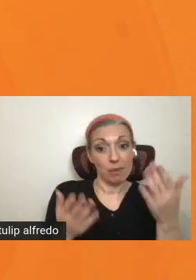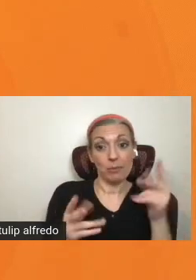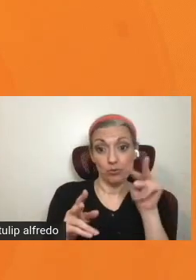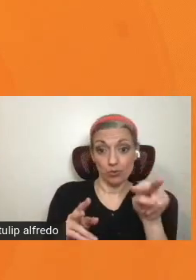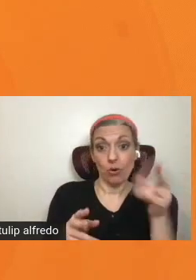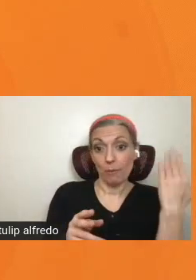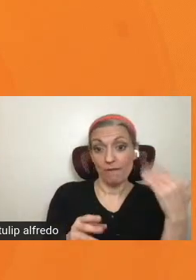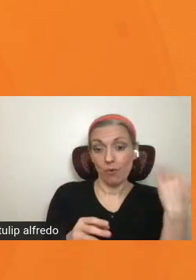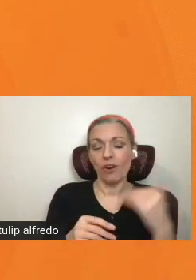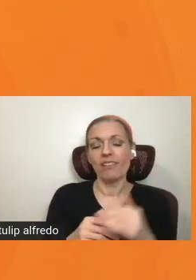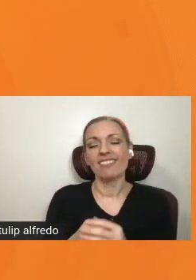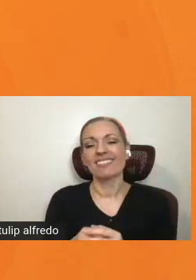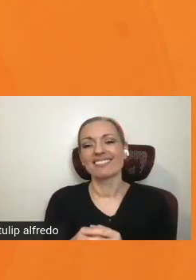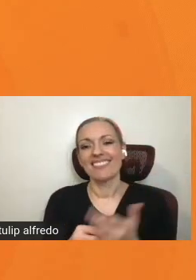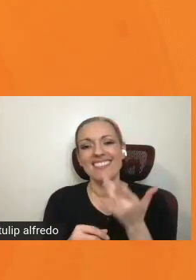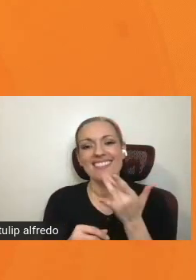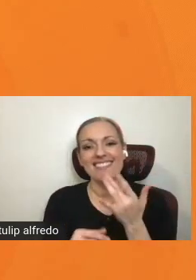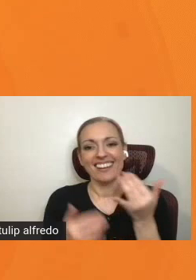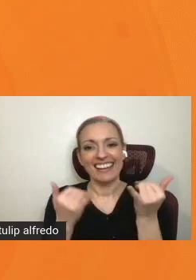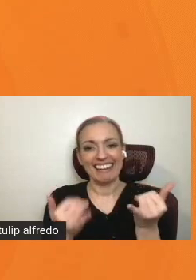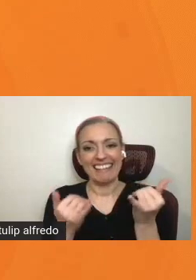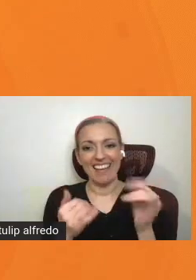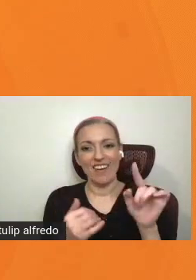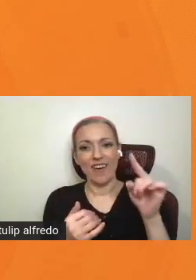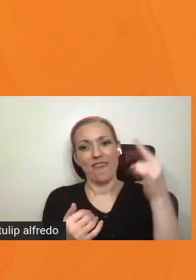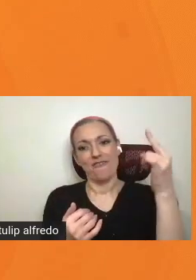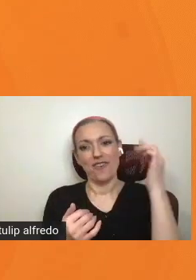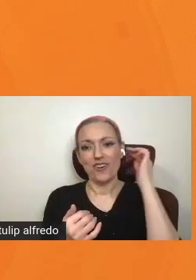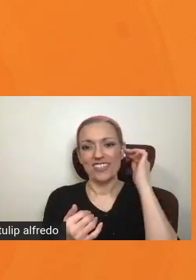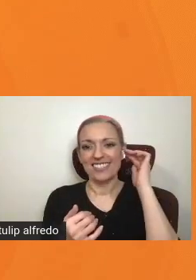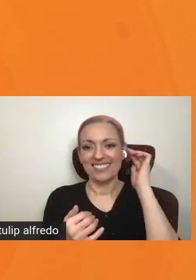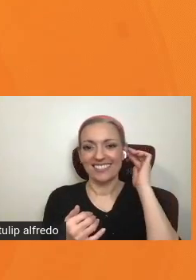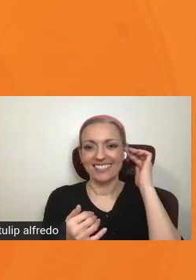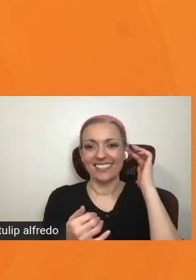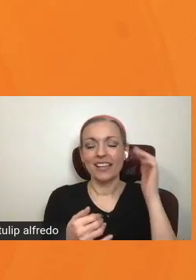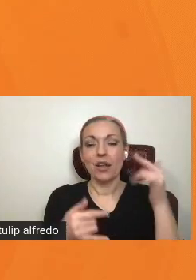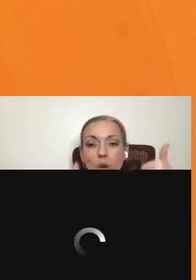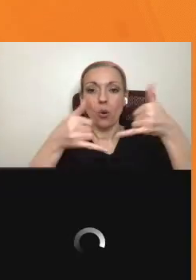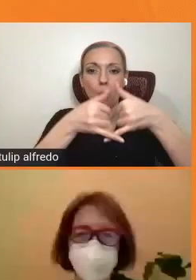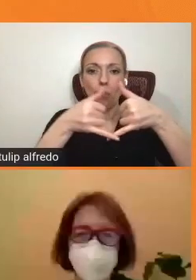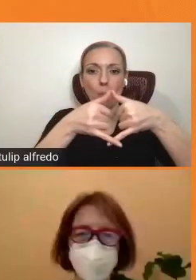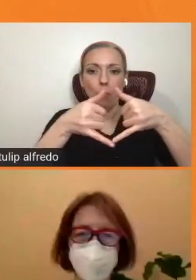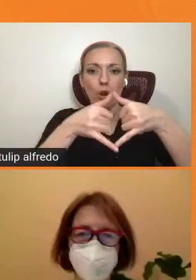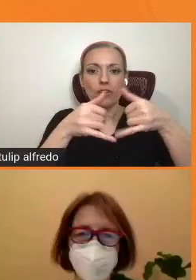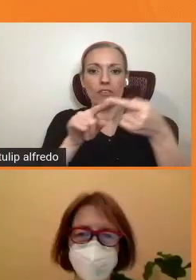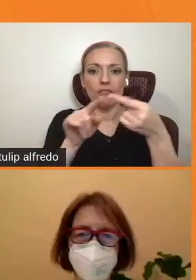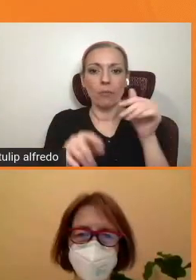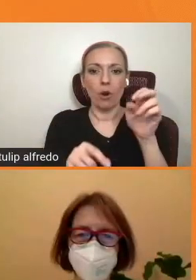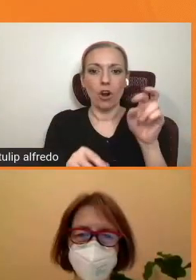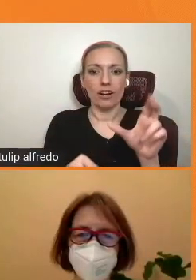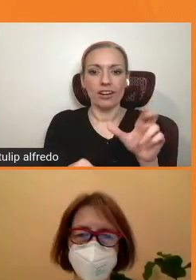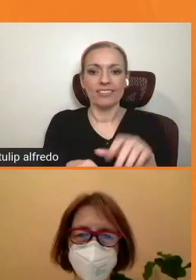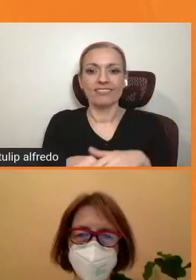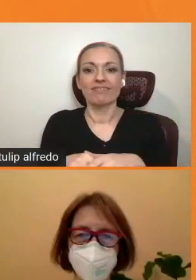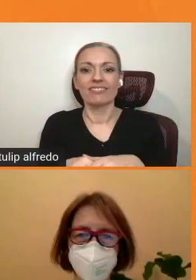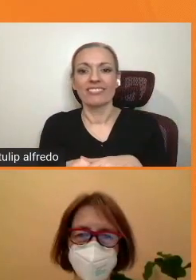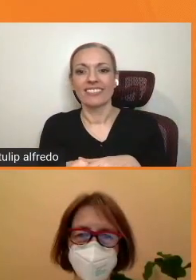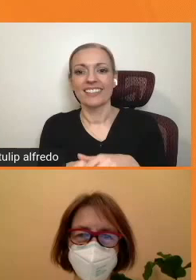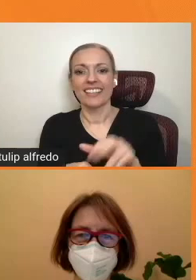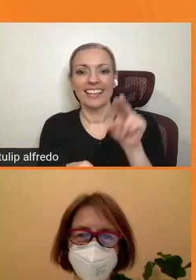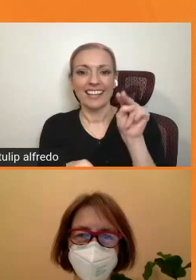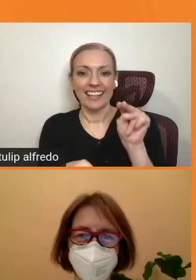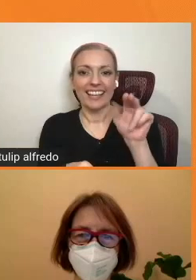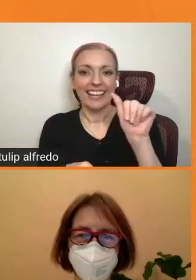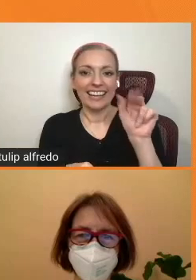esfuerzos en el presupuesto el año pasado para el ACTA, para personas con discapacidades en California. Así que nos complace muchísimo tenerla